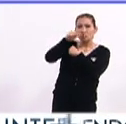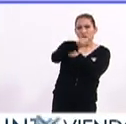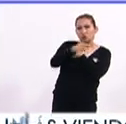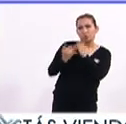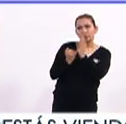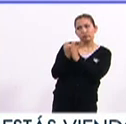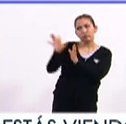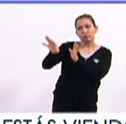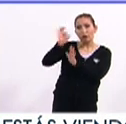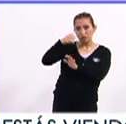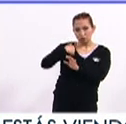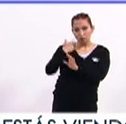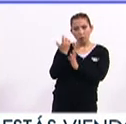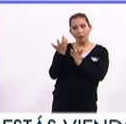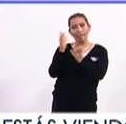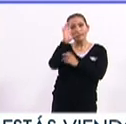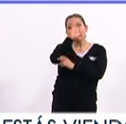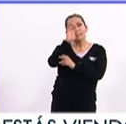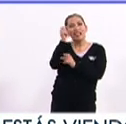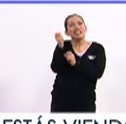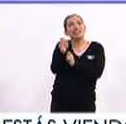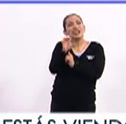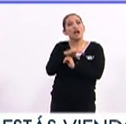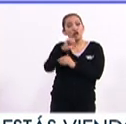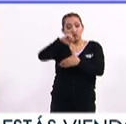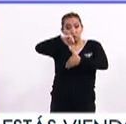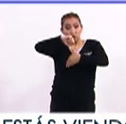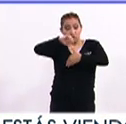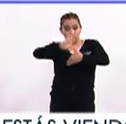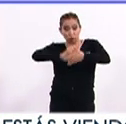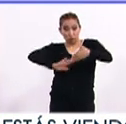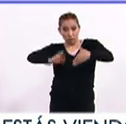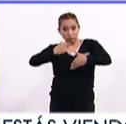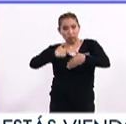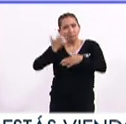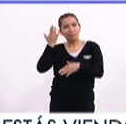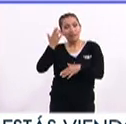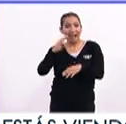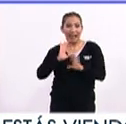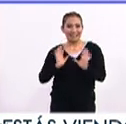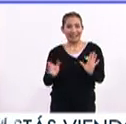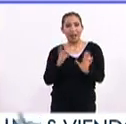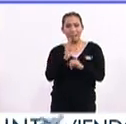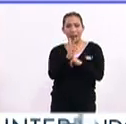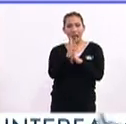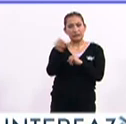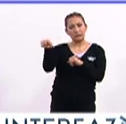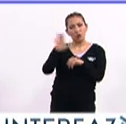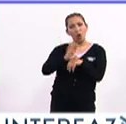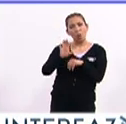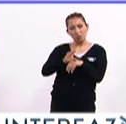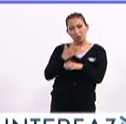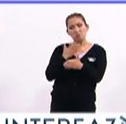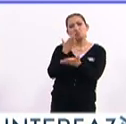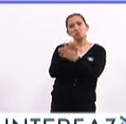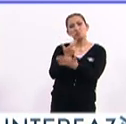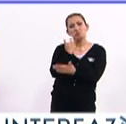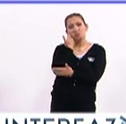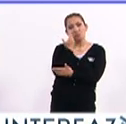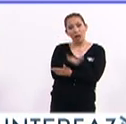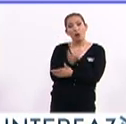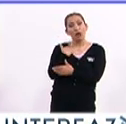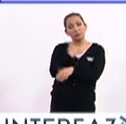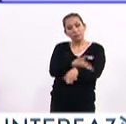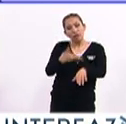ir. En este caso yo tenía mucha curiosidad de conocer Sudamérica. Colombia se me hizo el país ideal para conocerlo. Y pues